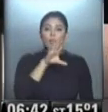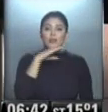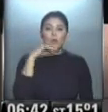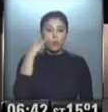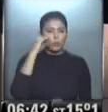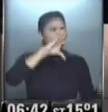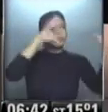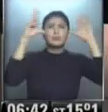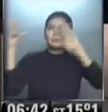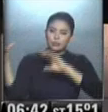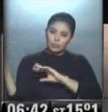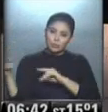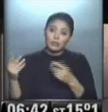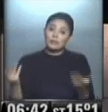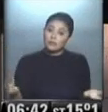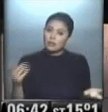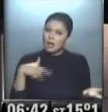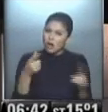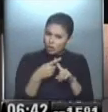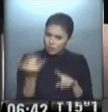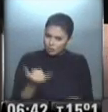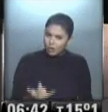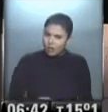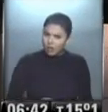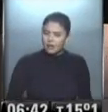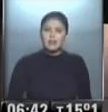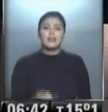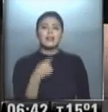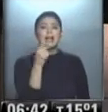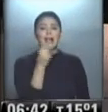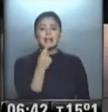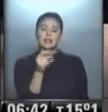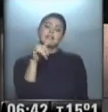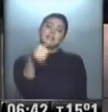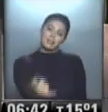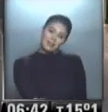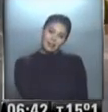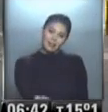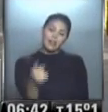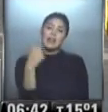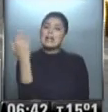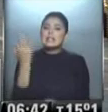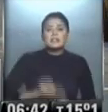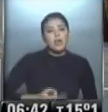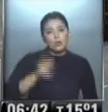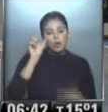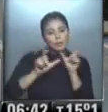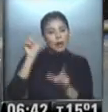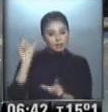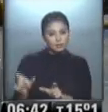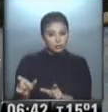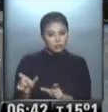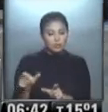renublado. Y lo tenemos, Cari, también de nuevo, ¿eh? ¿Volvió? Hoy seguramente mucha gente